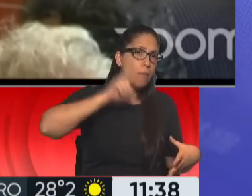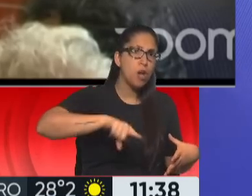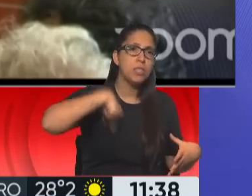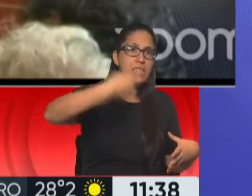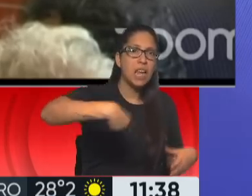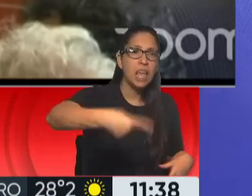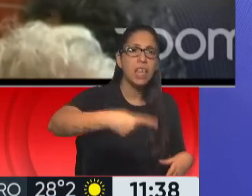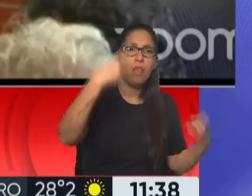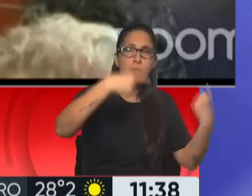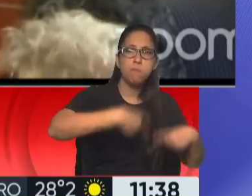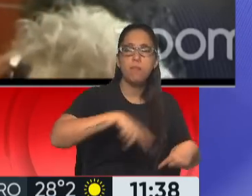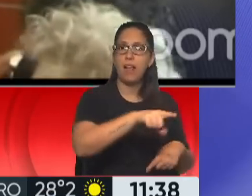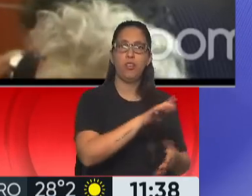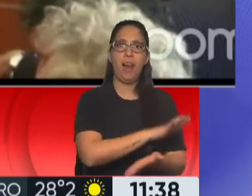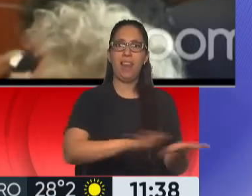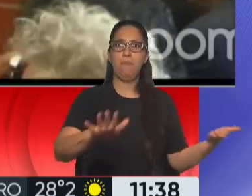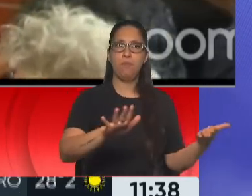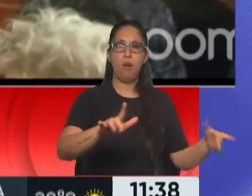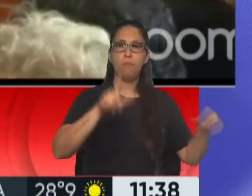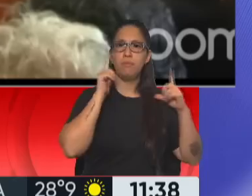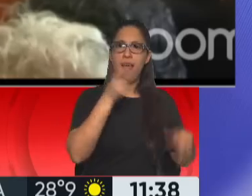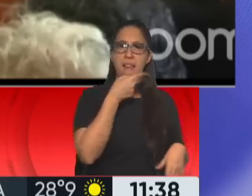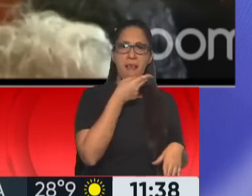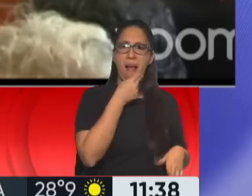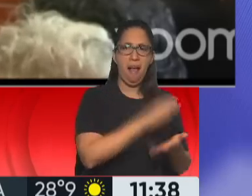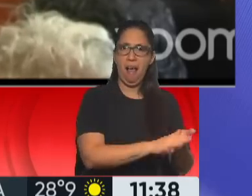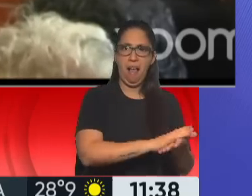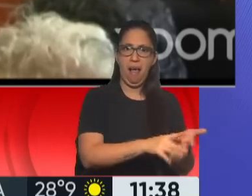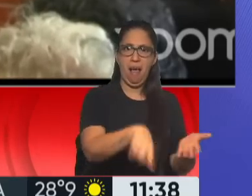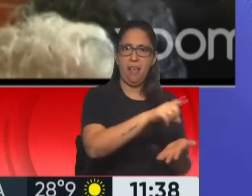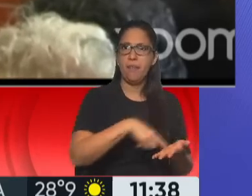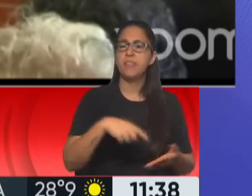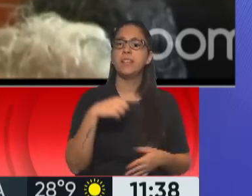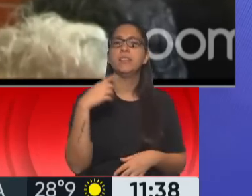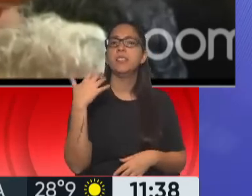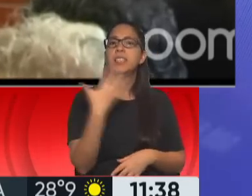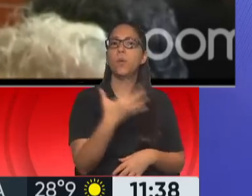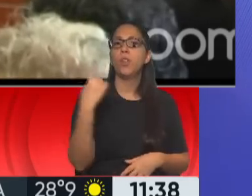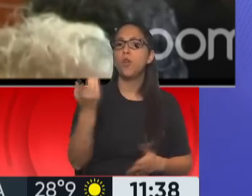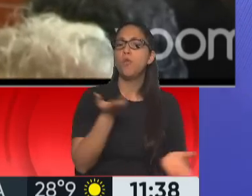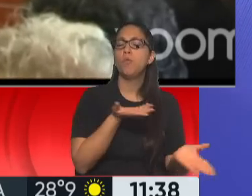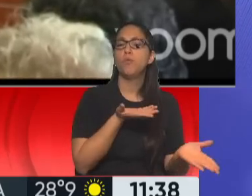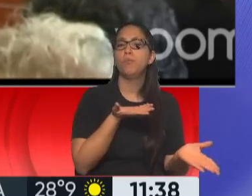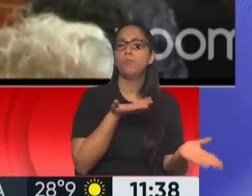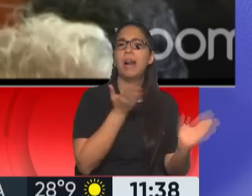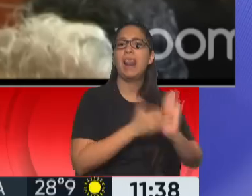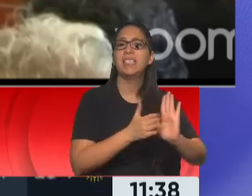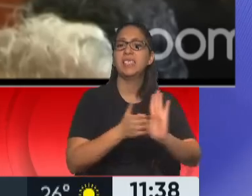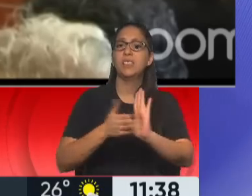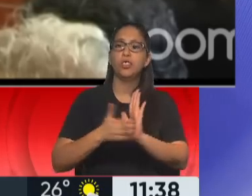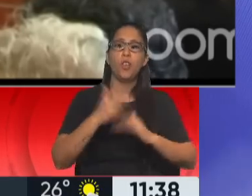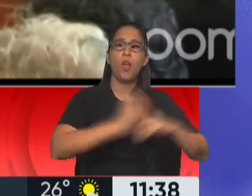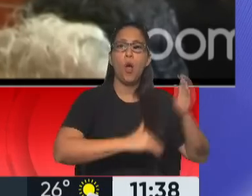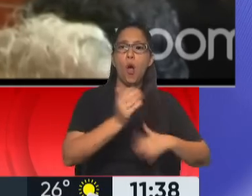habitualidad y demás. Acá se habla de que a través de 51 procesos de licitación de obra pública, de obras viales que